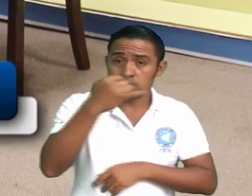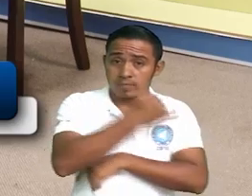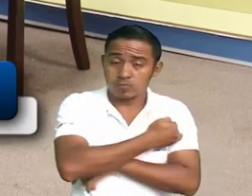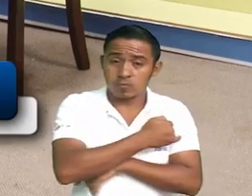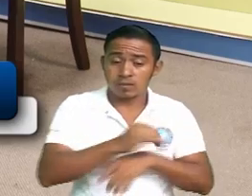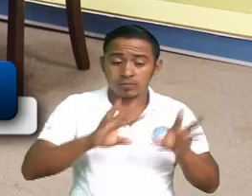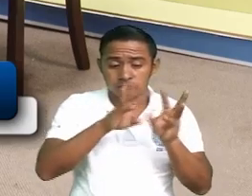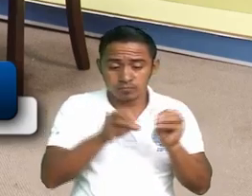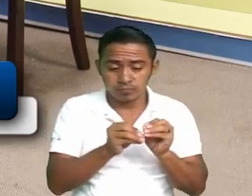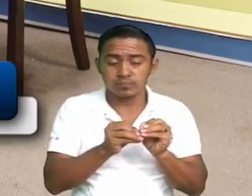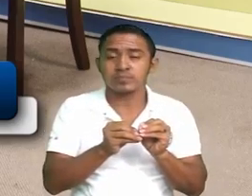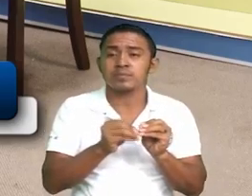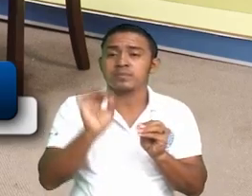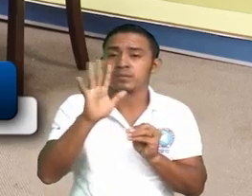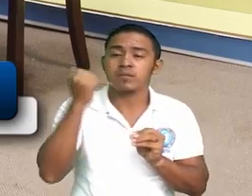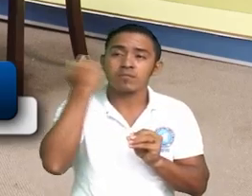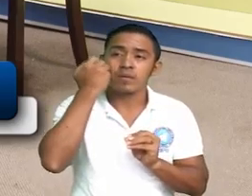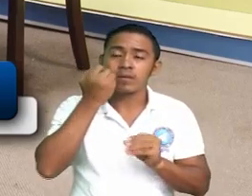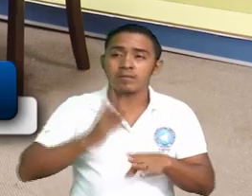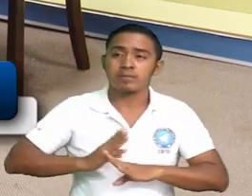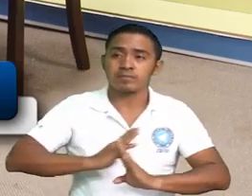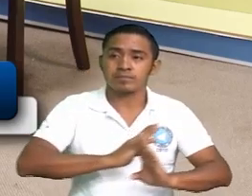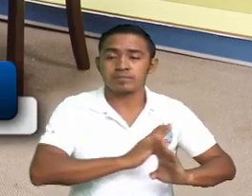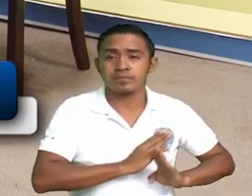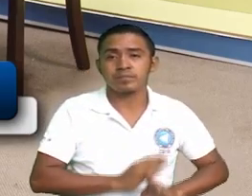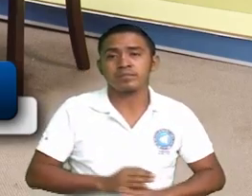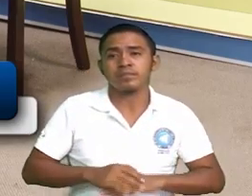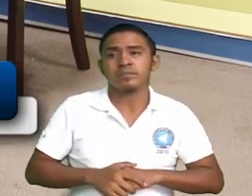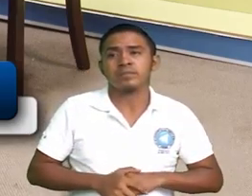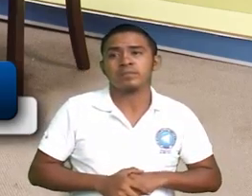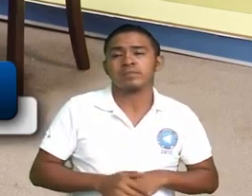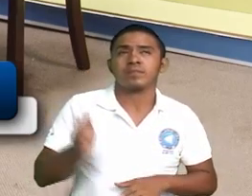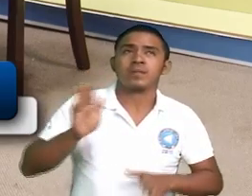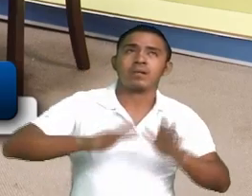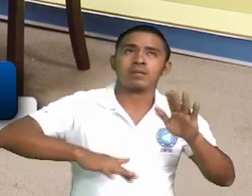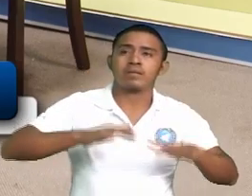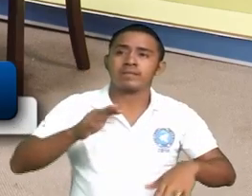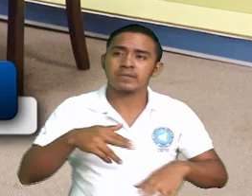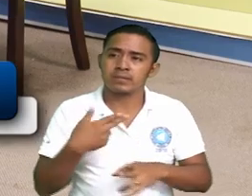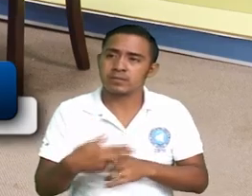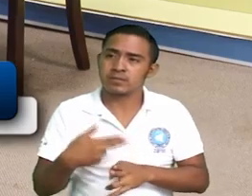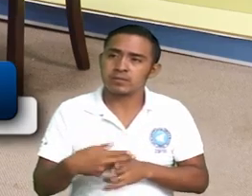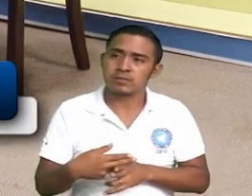tenemos 5 enfermedades que prevenimos. Y a veces tenemos algo que se llama